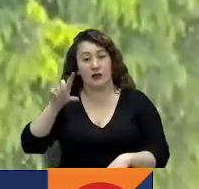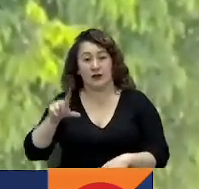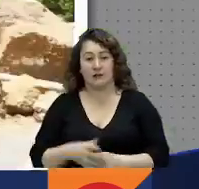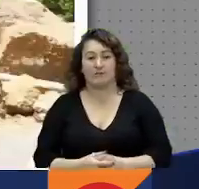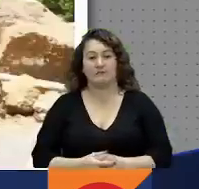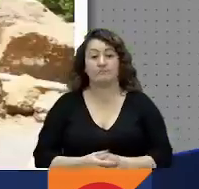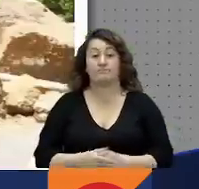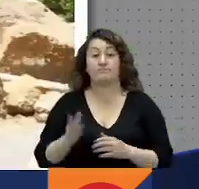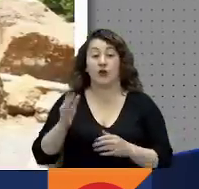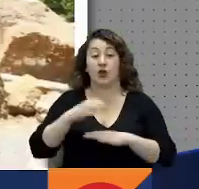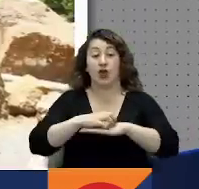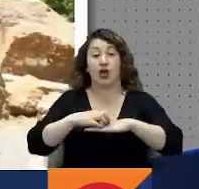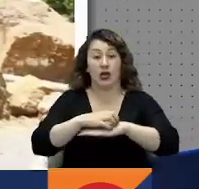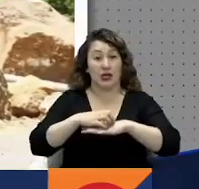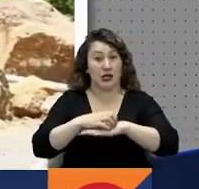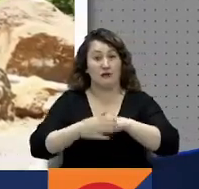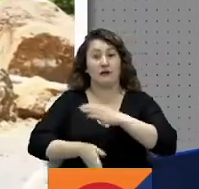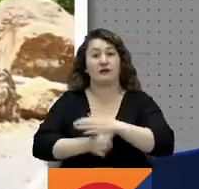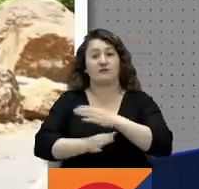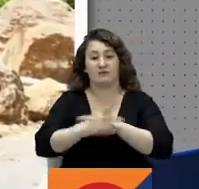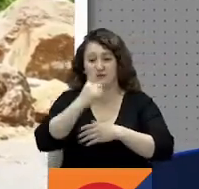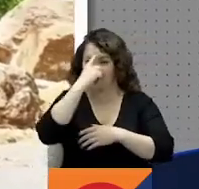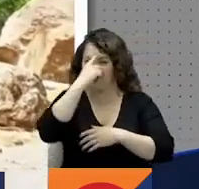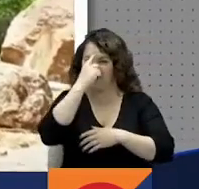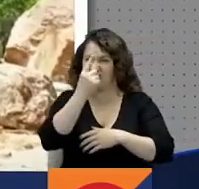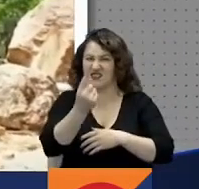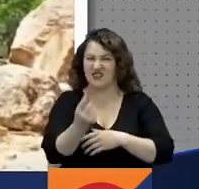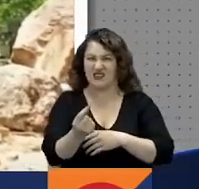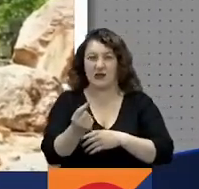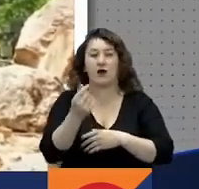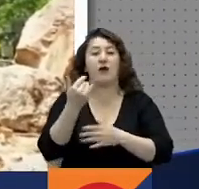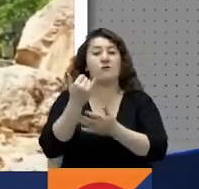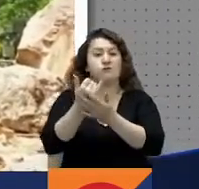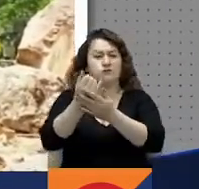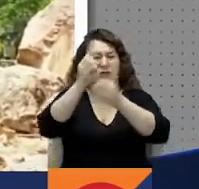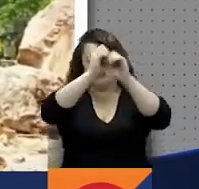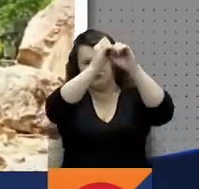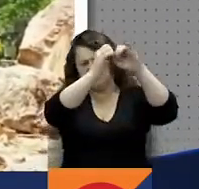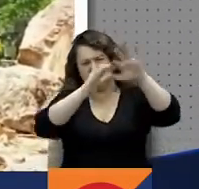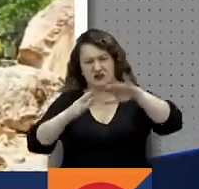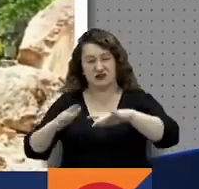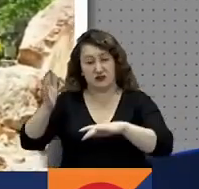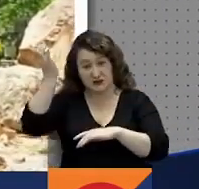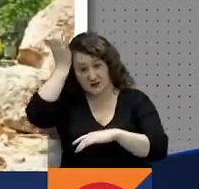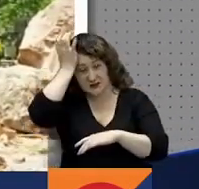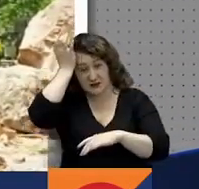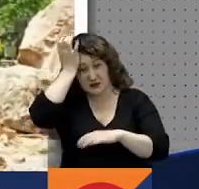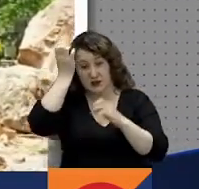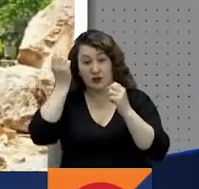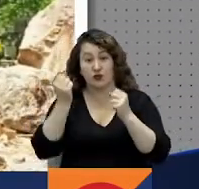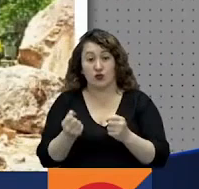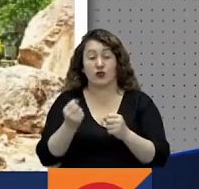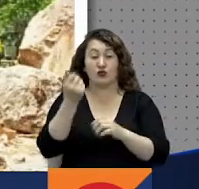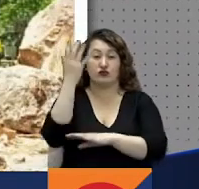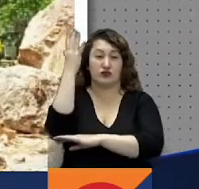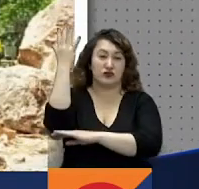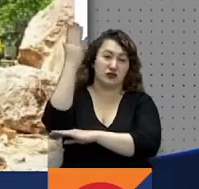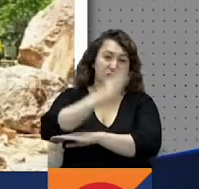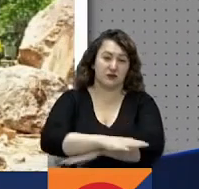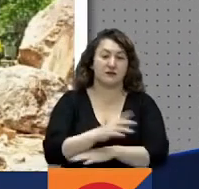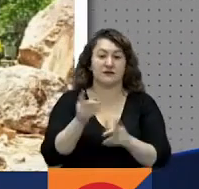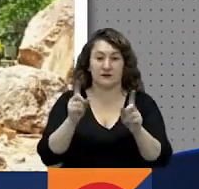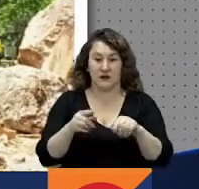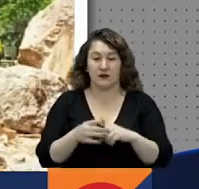en el sector conocido como la Nariz del Diablo, donde hubo desprendimiento de material rocoso y vegetal. Allí las